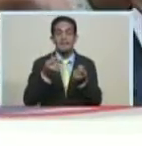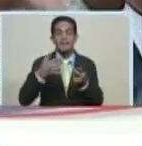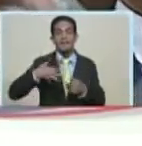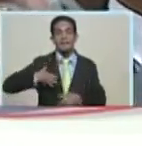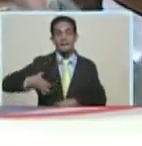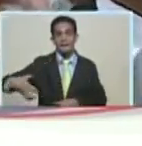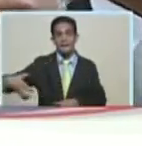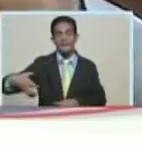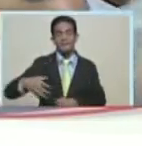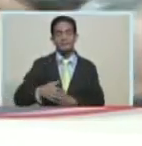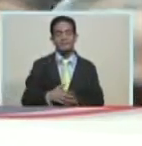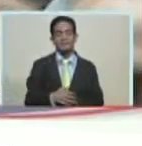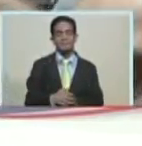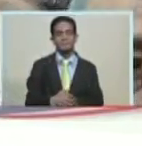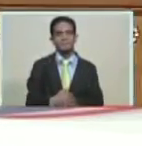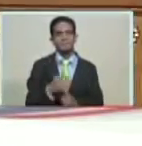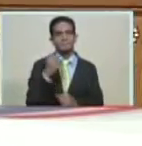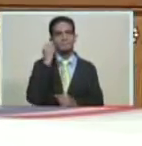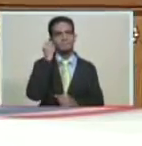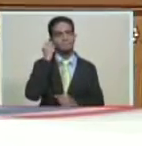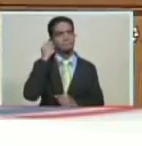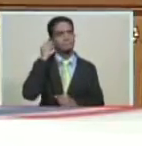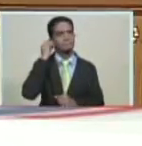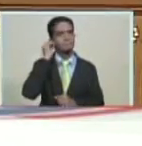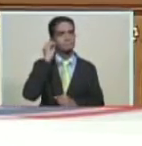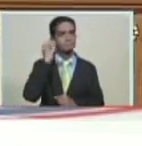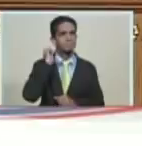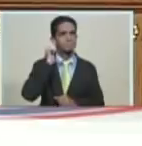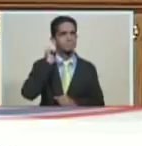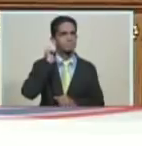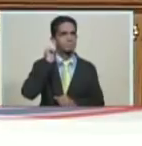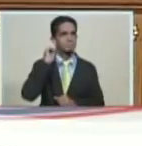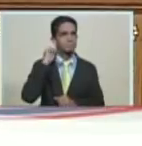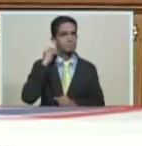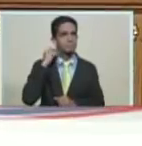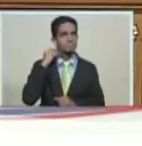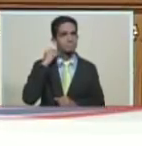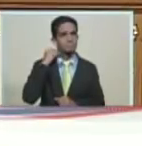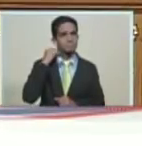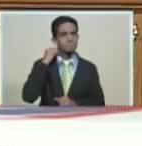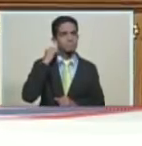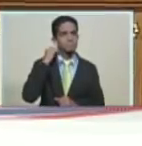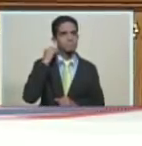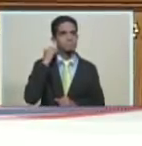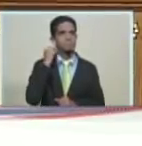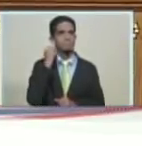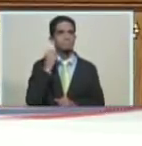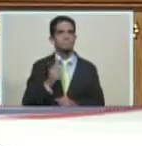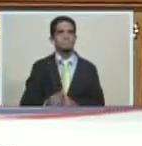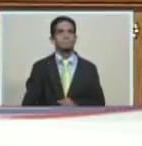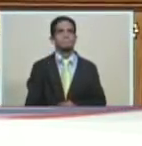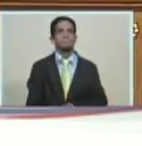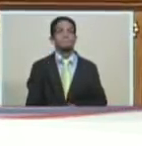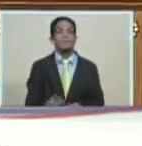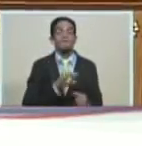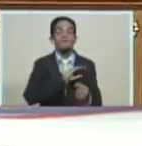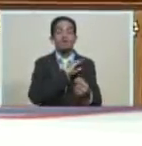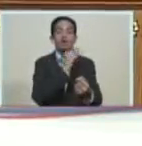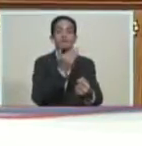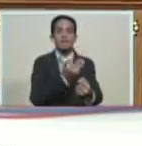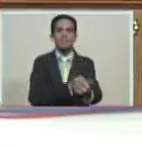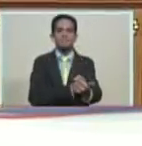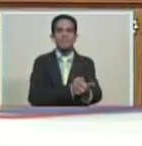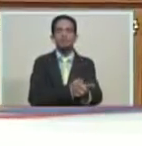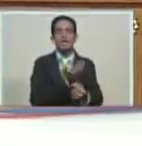y satisfacción de las necesidades materiales de nuestro pueblo, de la vida material de nuestro pueblo. El fortalecimiento de los